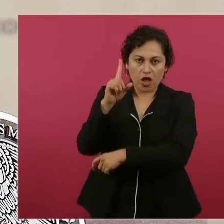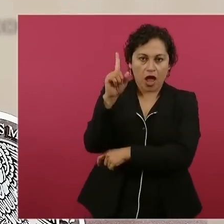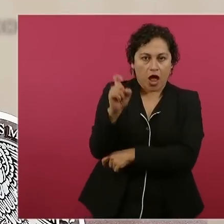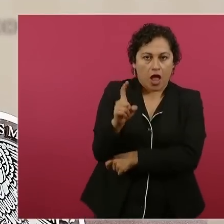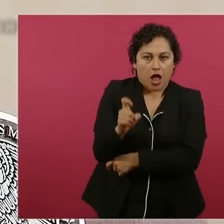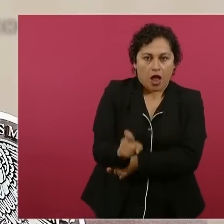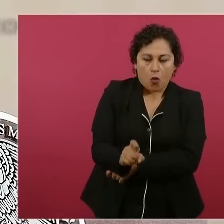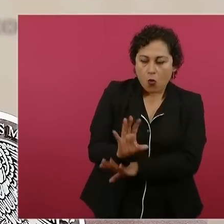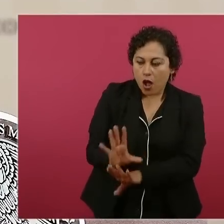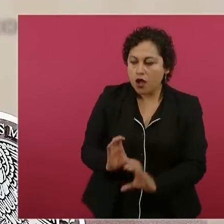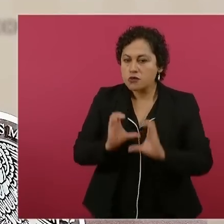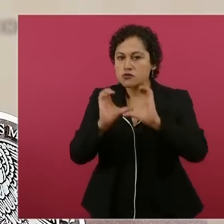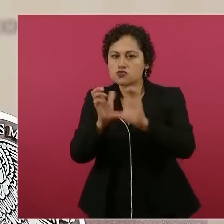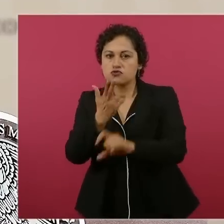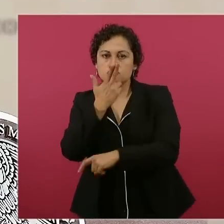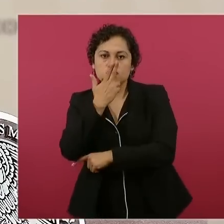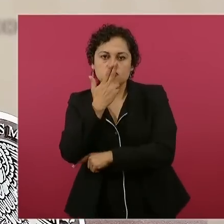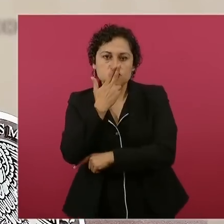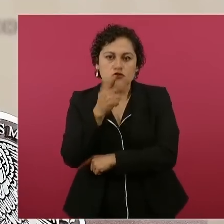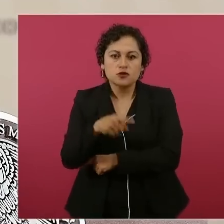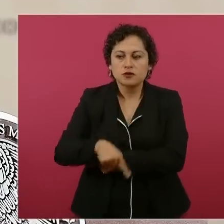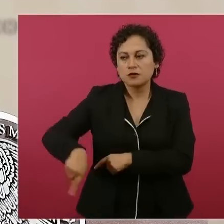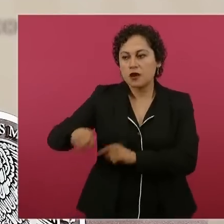las poblaciones, sobre todo en las colonias